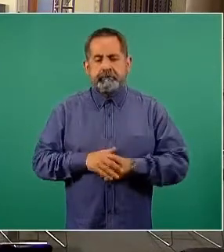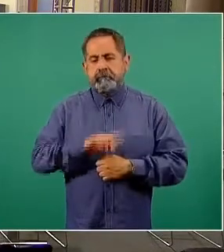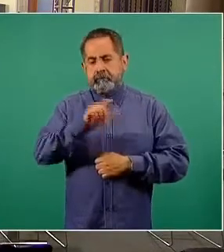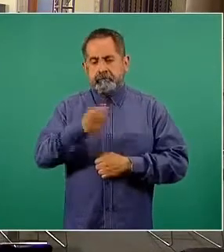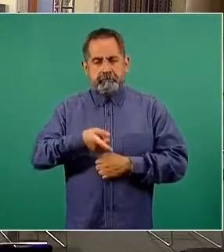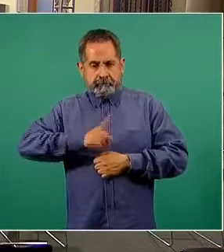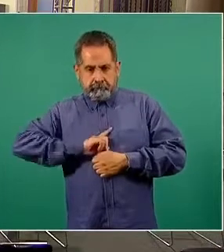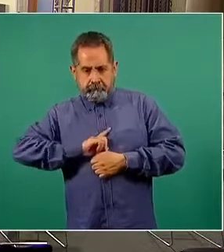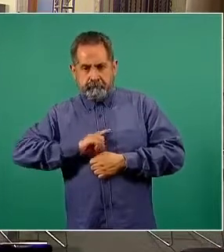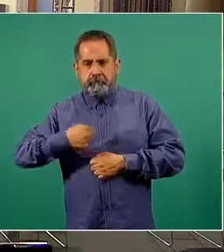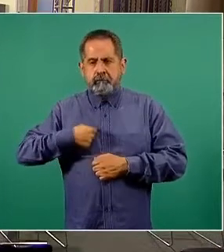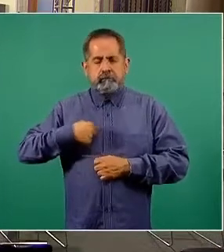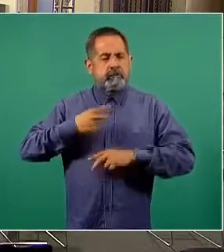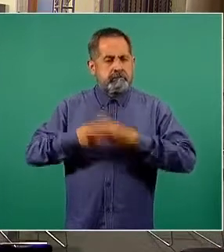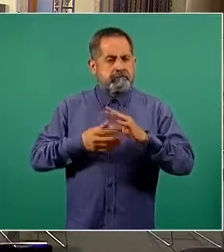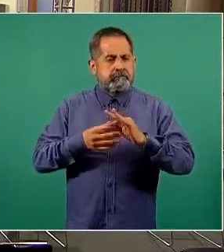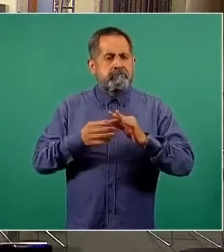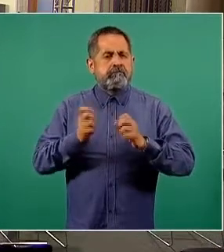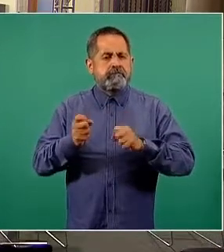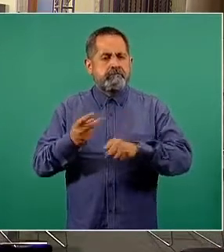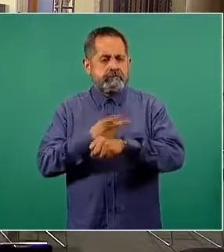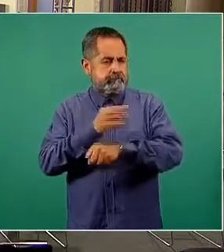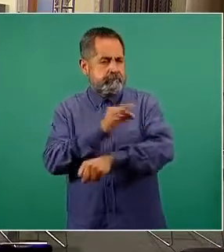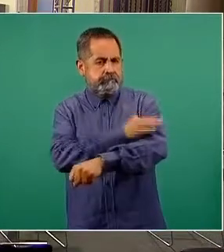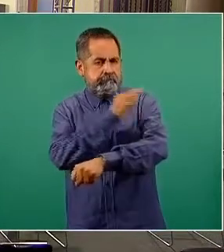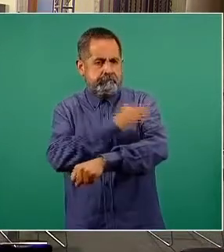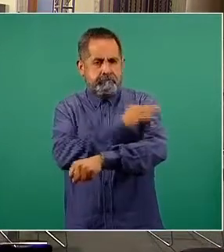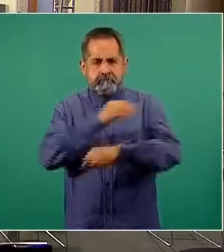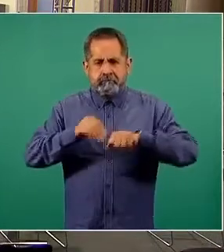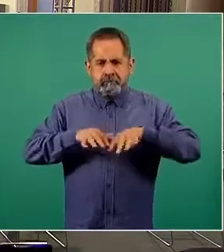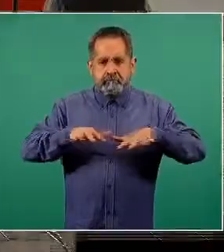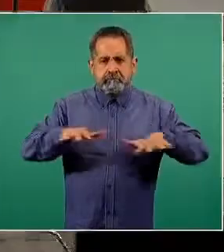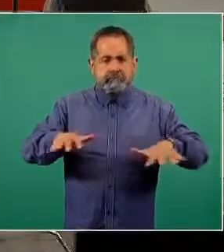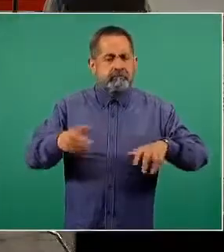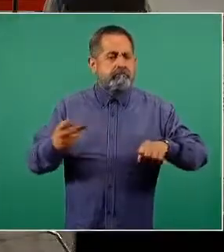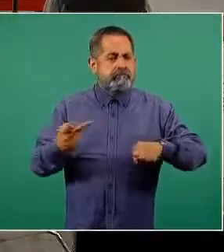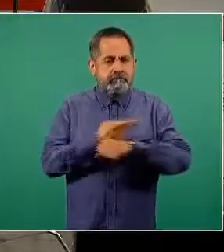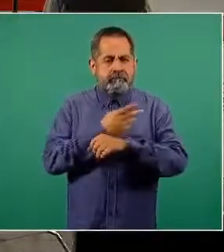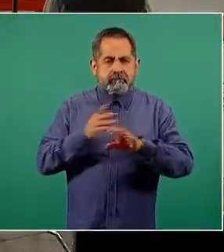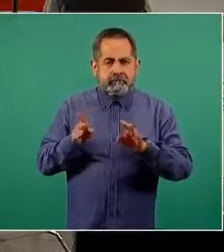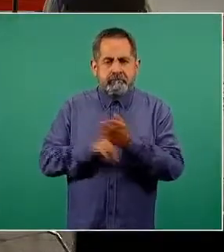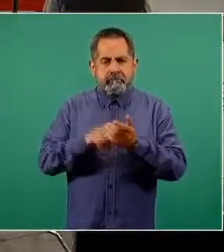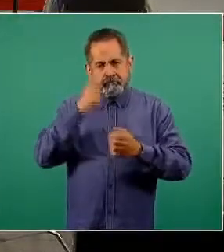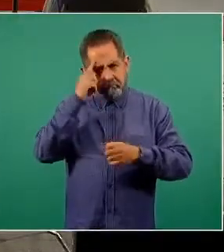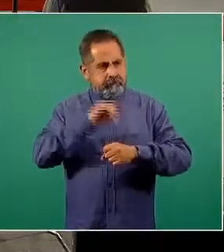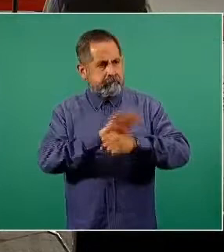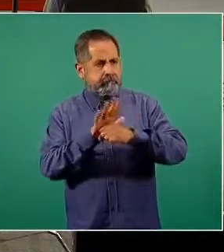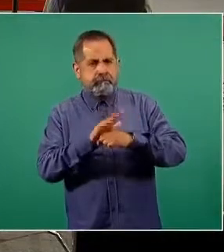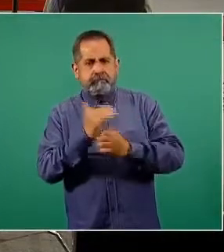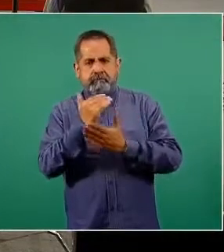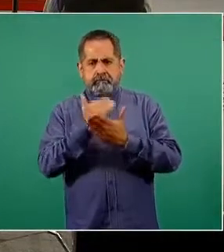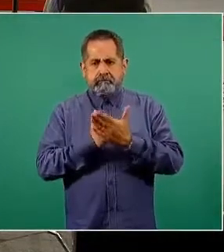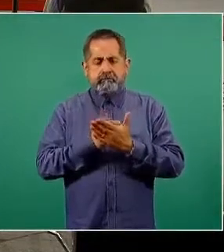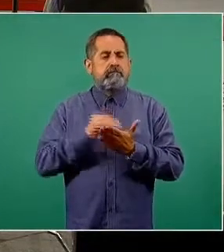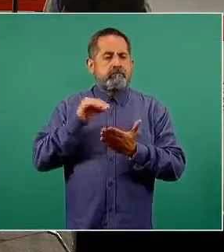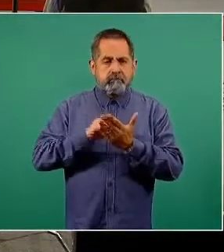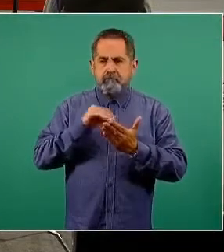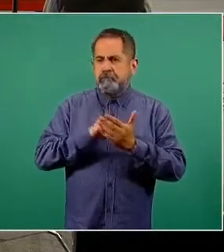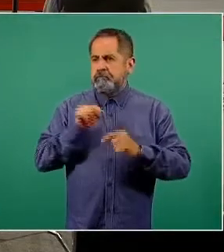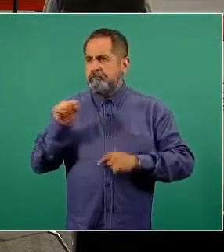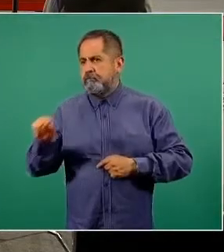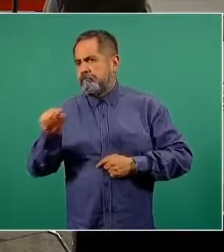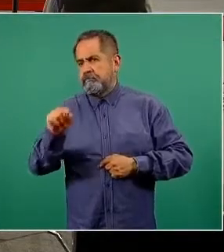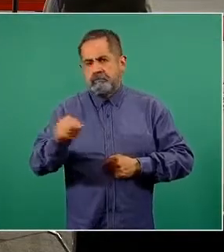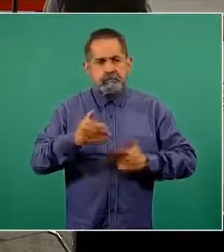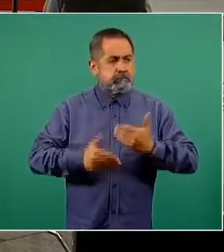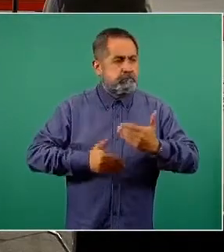la situación de avance de nuestro programa de vacunación, nuestra estrategia nacional de vacunación contra la COVID-19, que sigue avanzando en